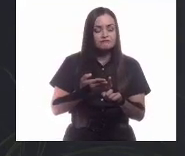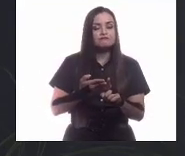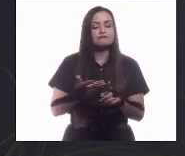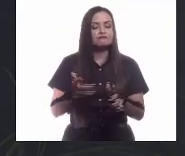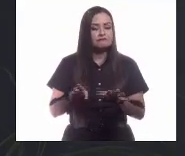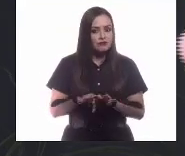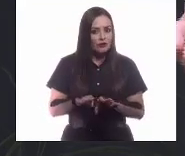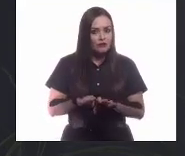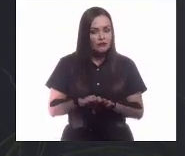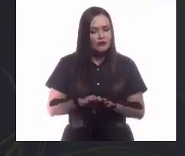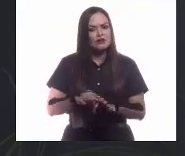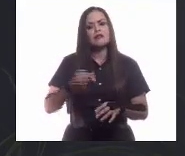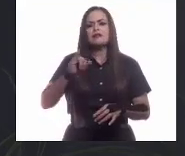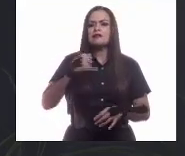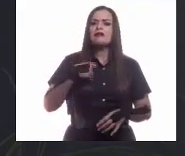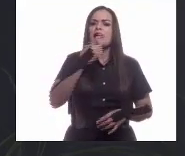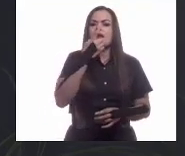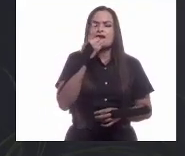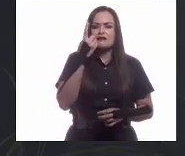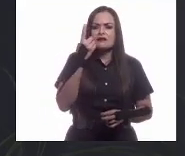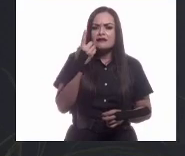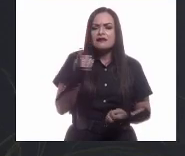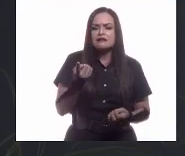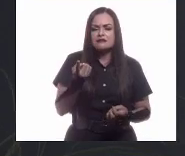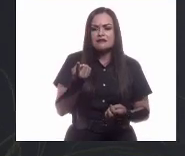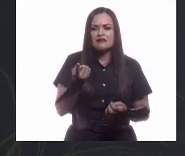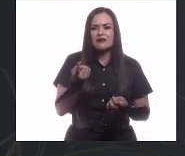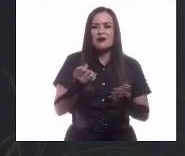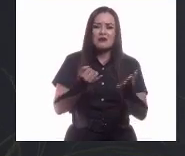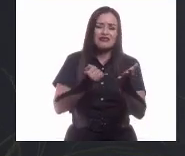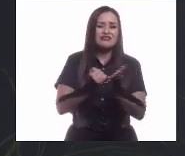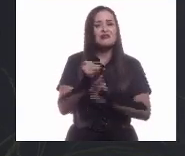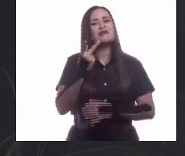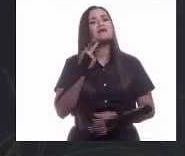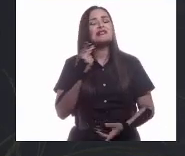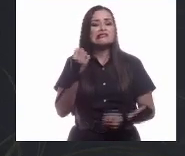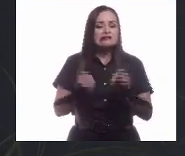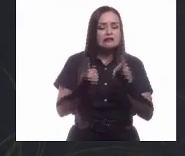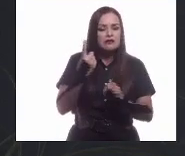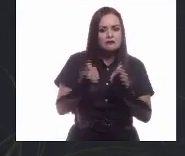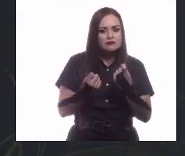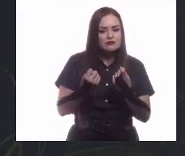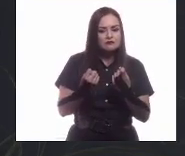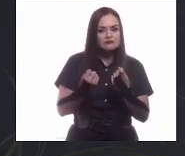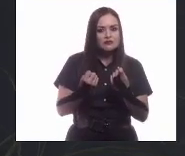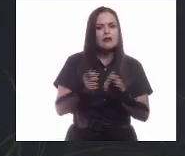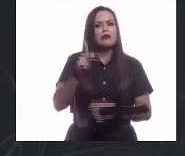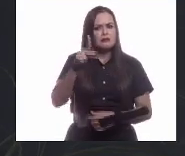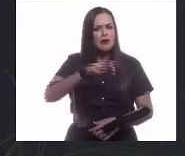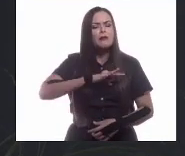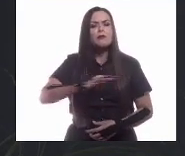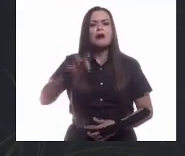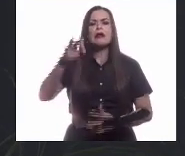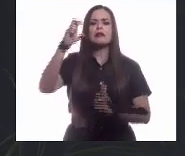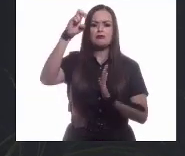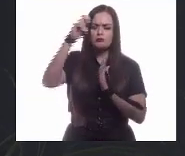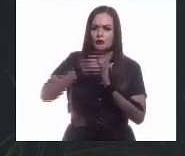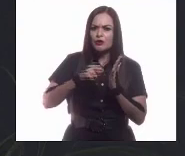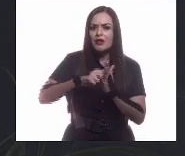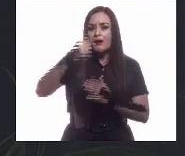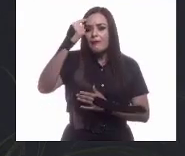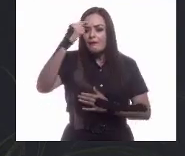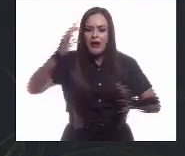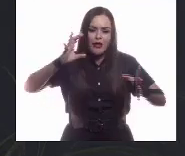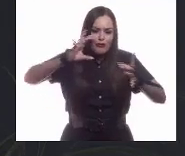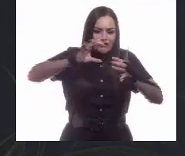económico, hay que decirlo, agudizado por algunas decisiones políticas. Estamos a tiempo de corregir, de generar unidad y de